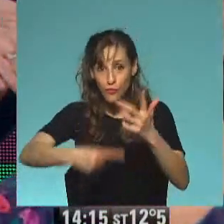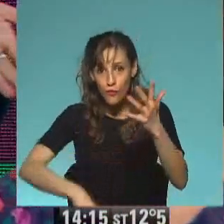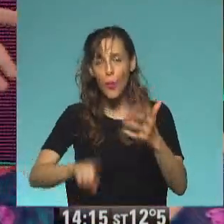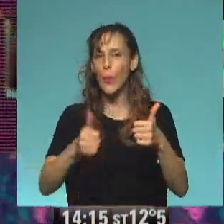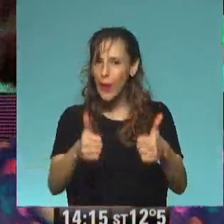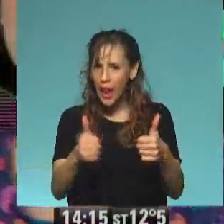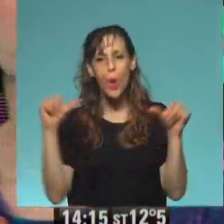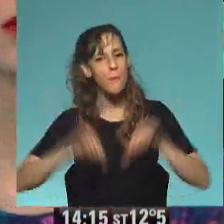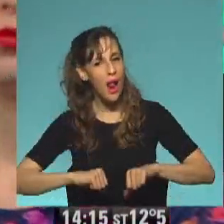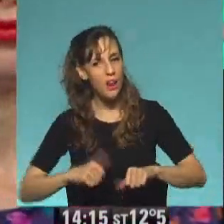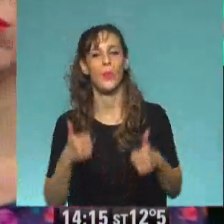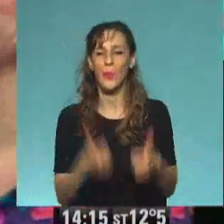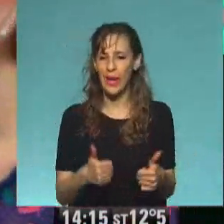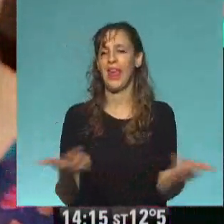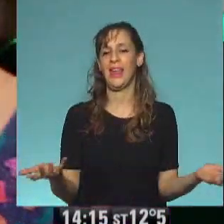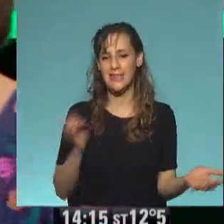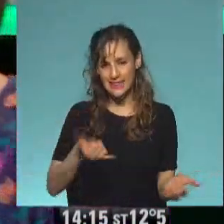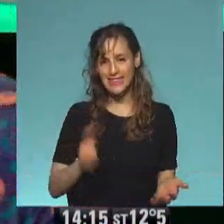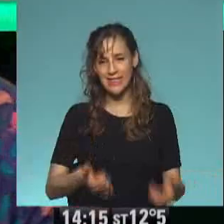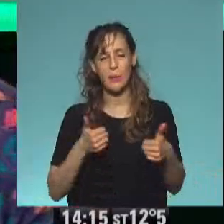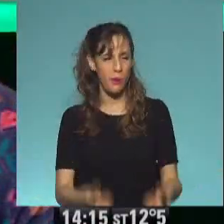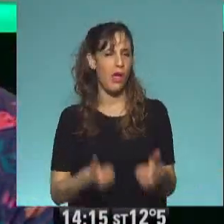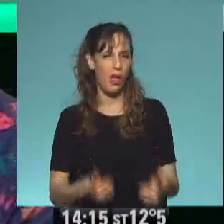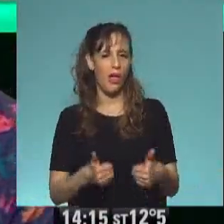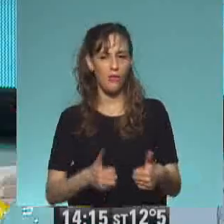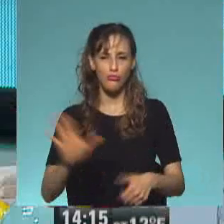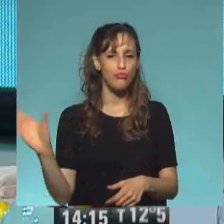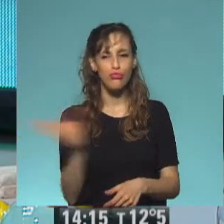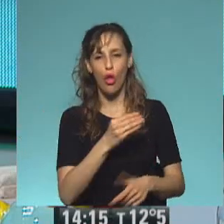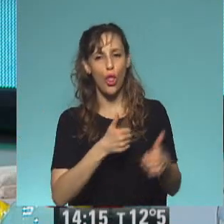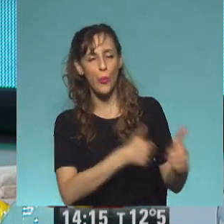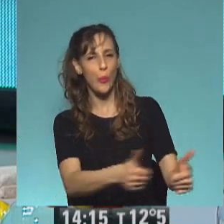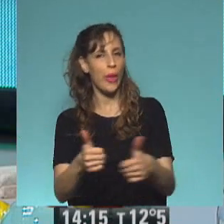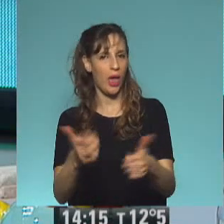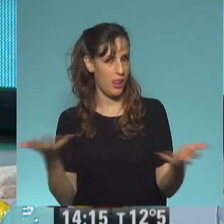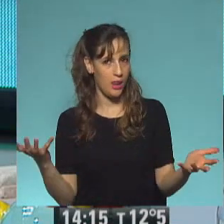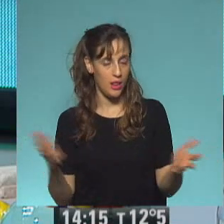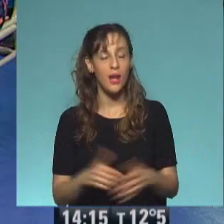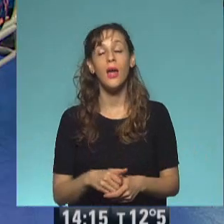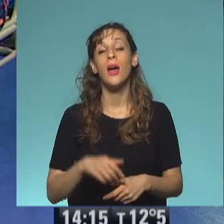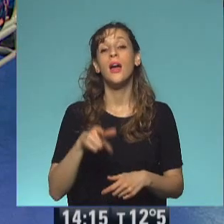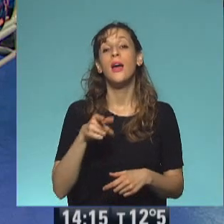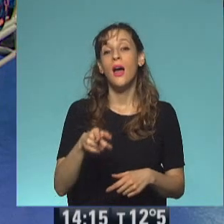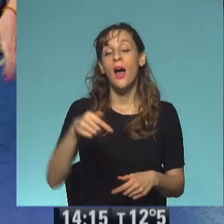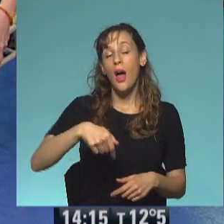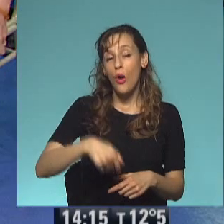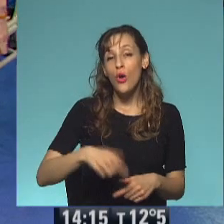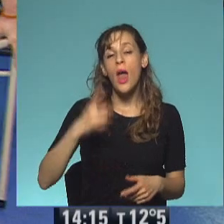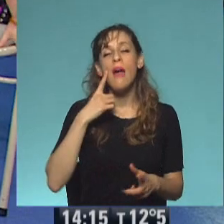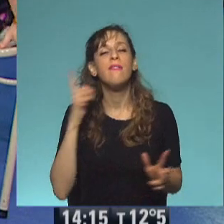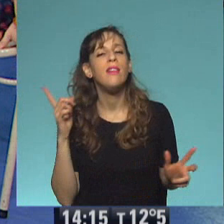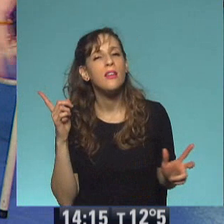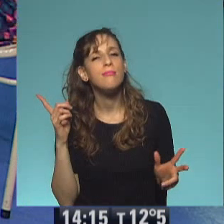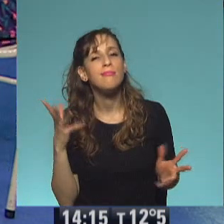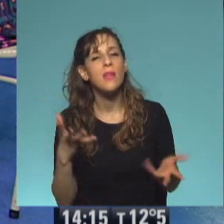están mal? Están bien. Están bien. Todas están bien. Todas tienen los resultados en distintos lugares, ¿no? Bien, ahora lo que vamos a tratar de descubrir es